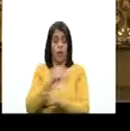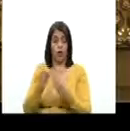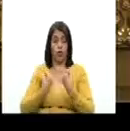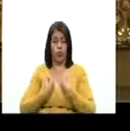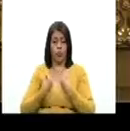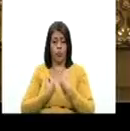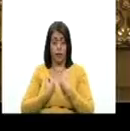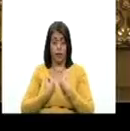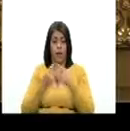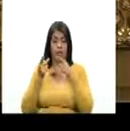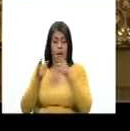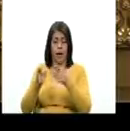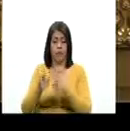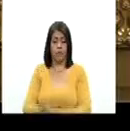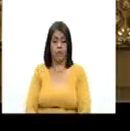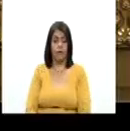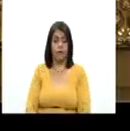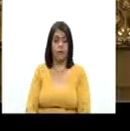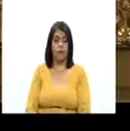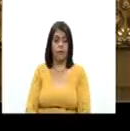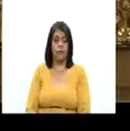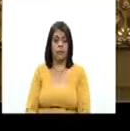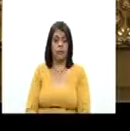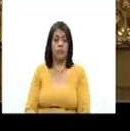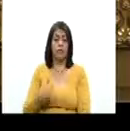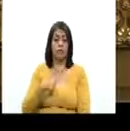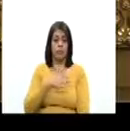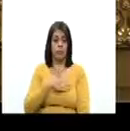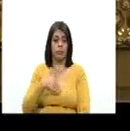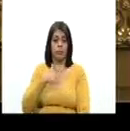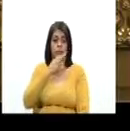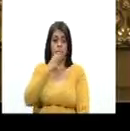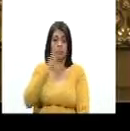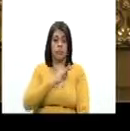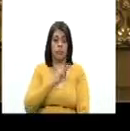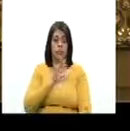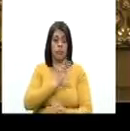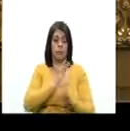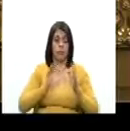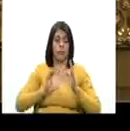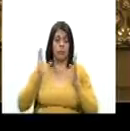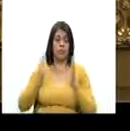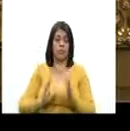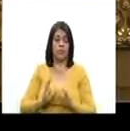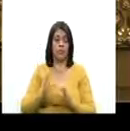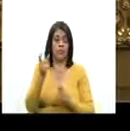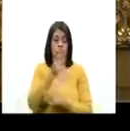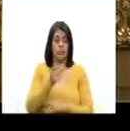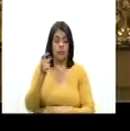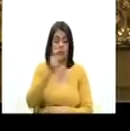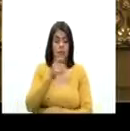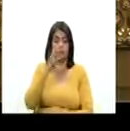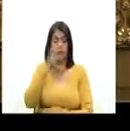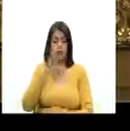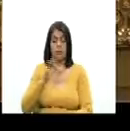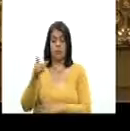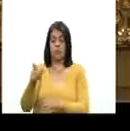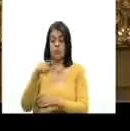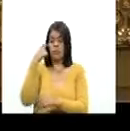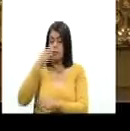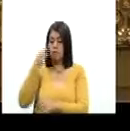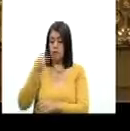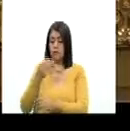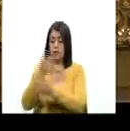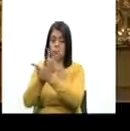el fascismo. Porque yo quiero la verdad, soy cristiano. Cristo dijo, busquen la verdad y la verdad los